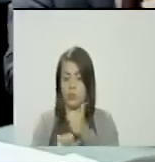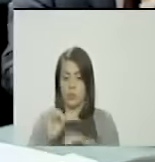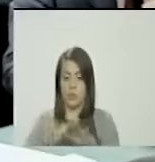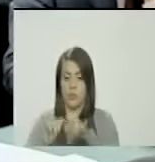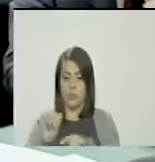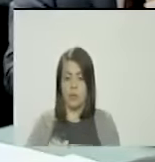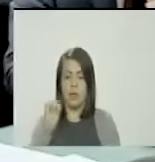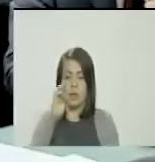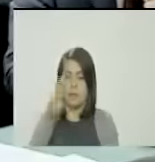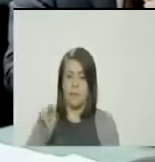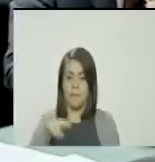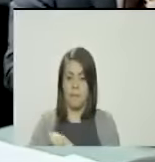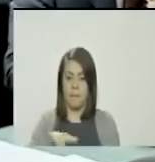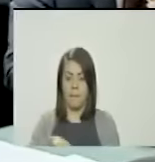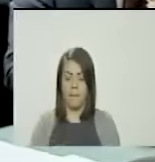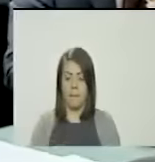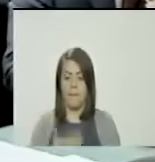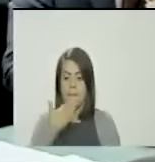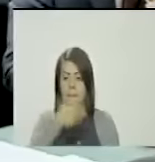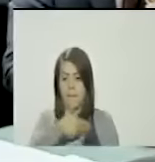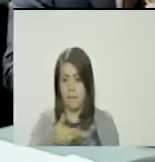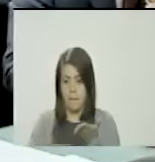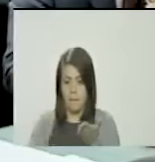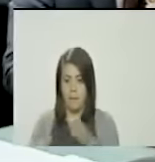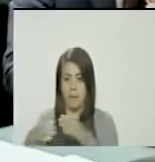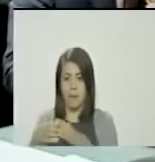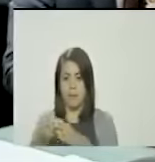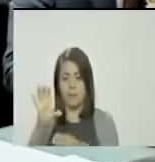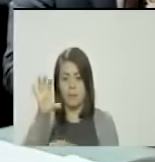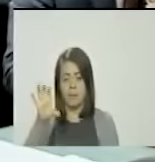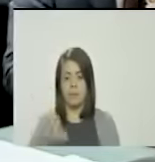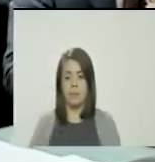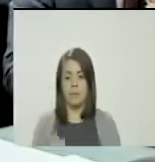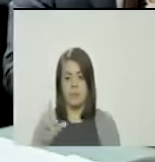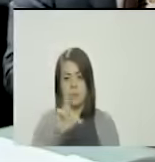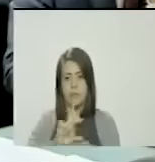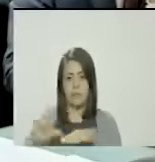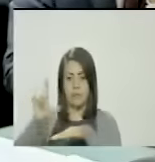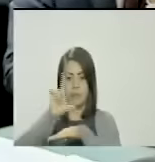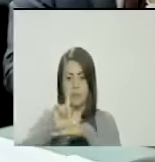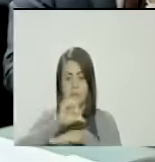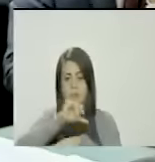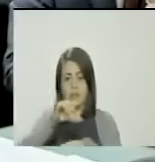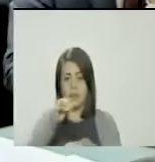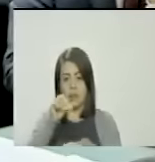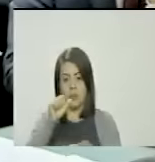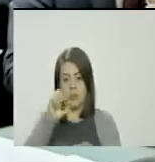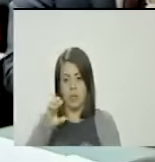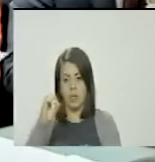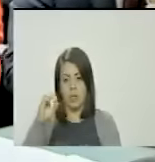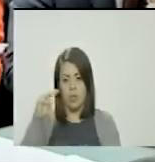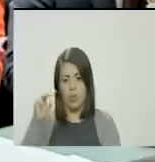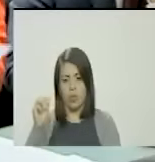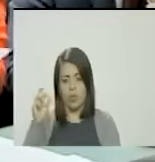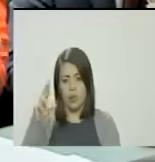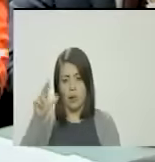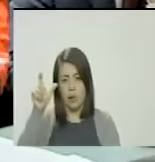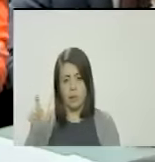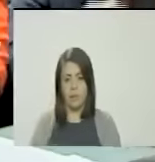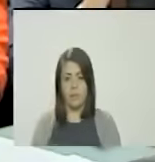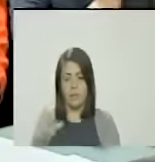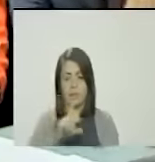subsecretario a nuestra Asamblea Nacional, la propuesta del Bloque de la Patria es el licenciado José Omar Molina